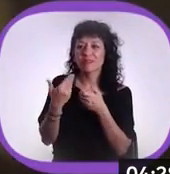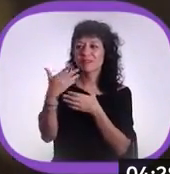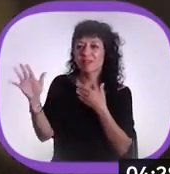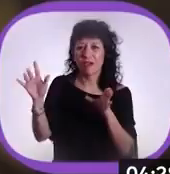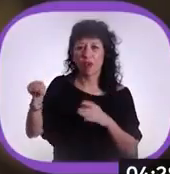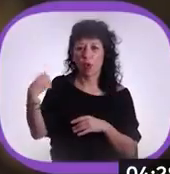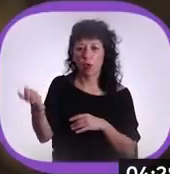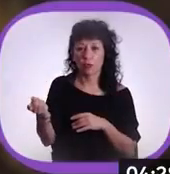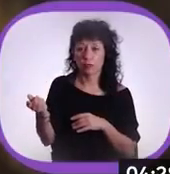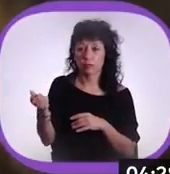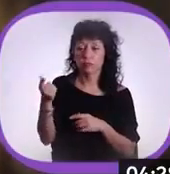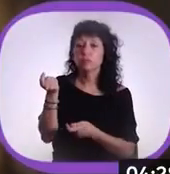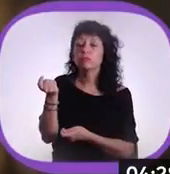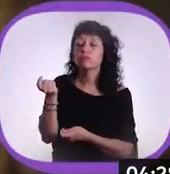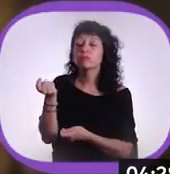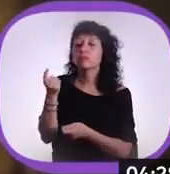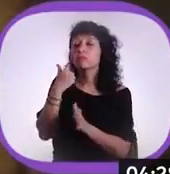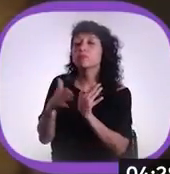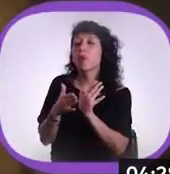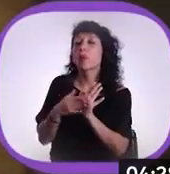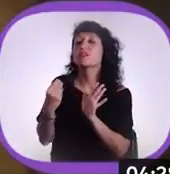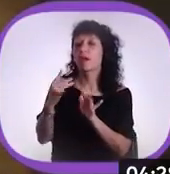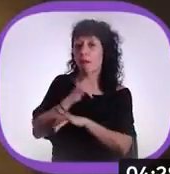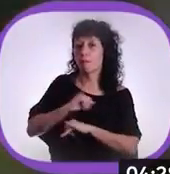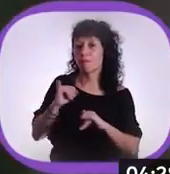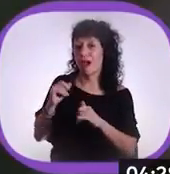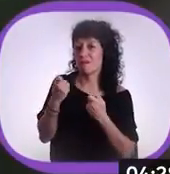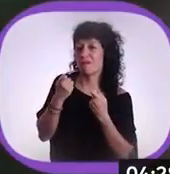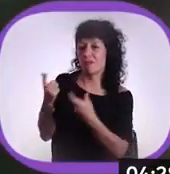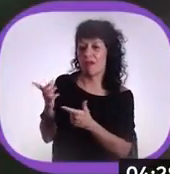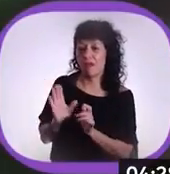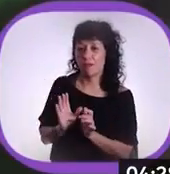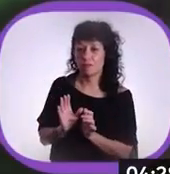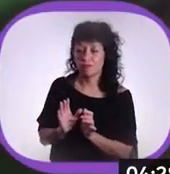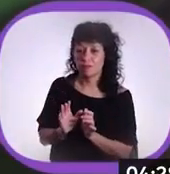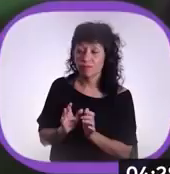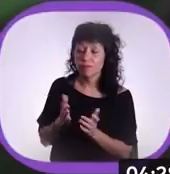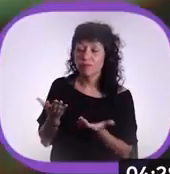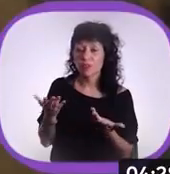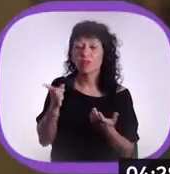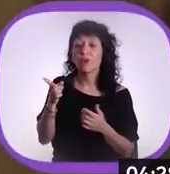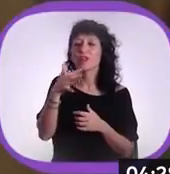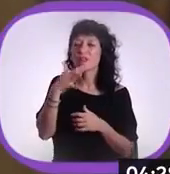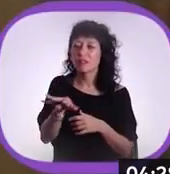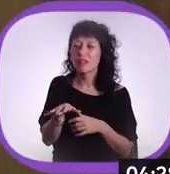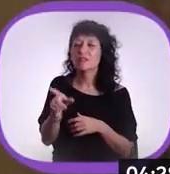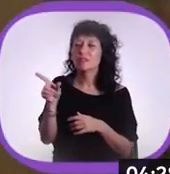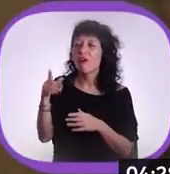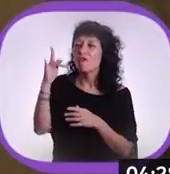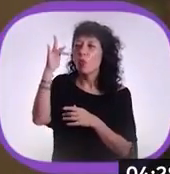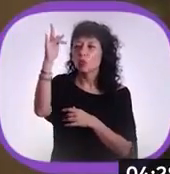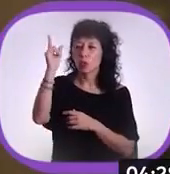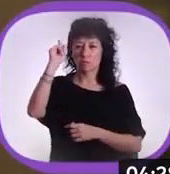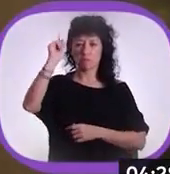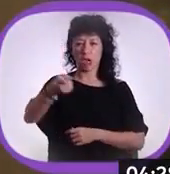te ofrezco la paz. Tal vez entonces tu Sentient entienda que tú estás destinado a ser líder. ¿Y cómo sé que no